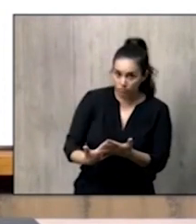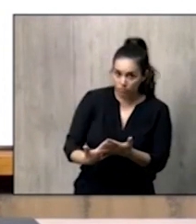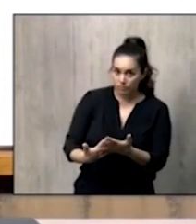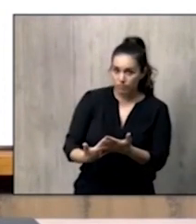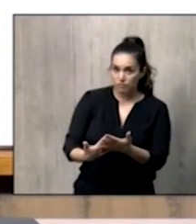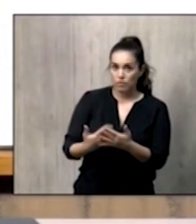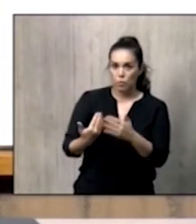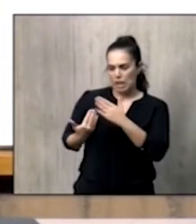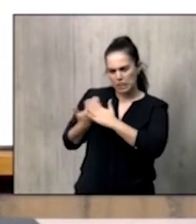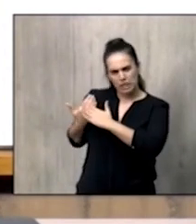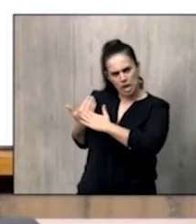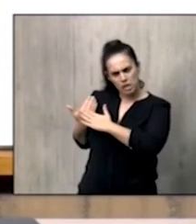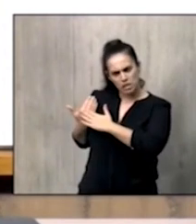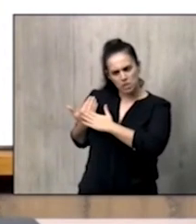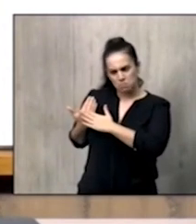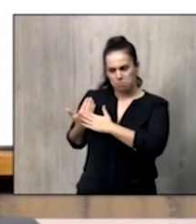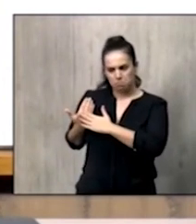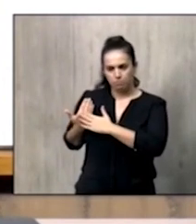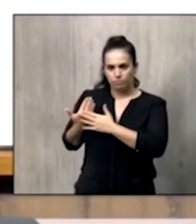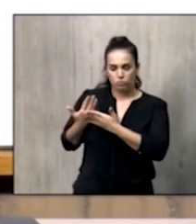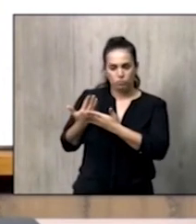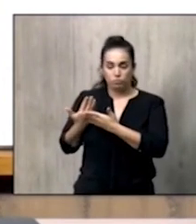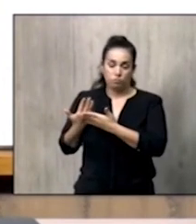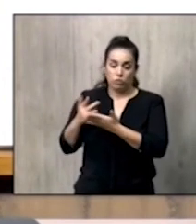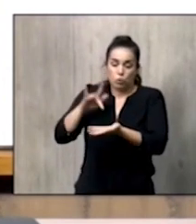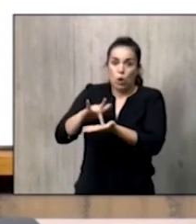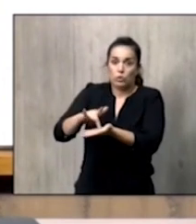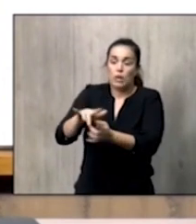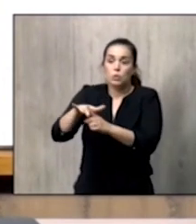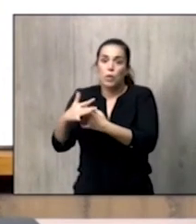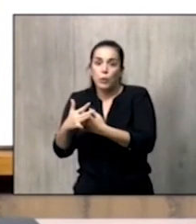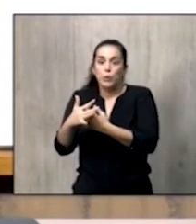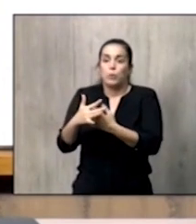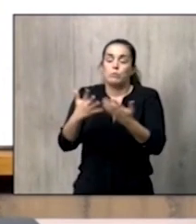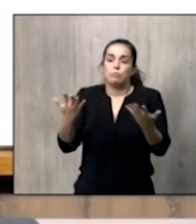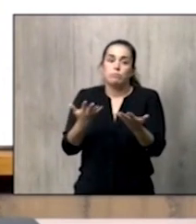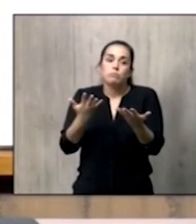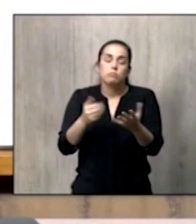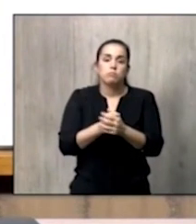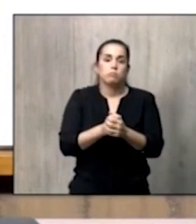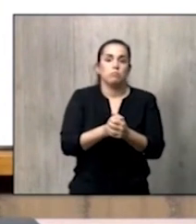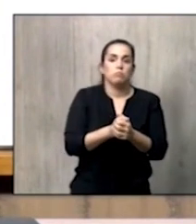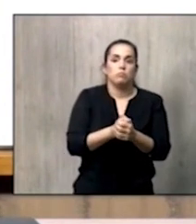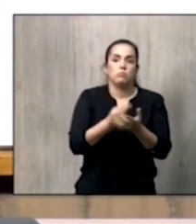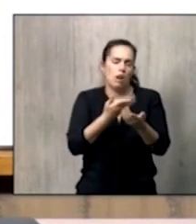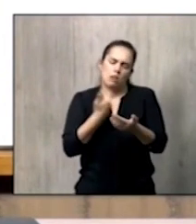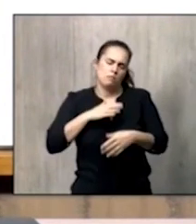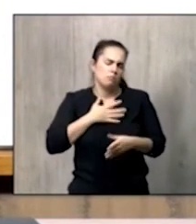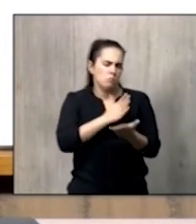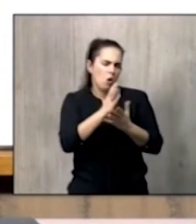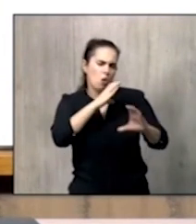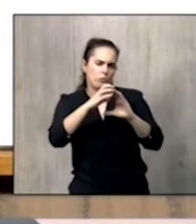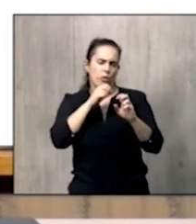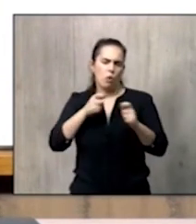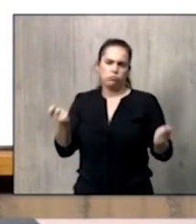Se han producido en los últimos días algunos hechos de los cuales la prensa, los medios de comunicación en general han dado cuenta con